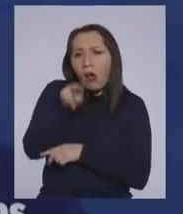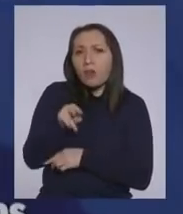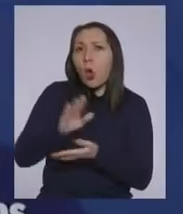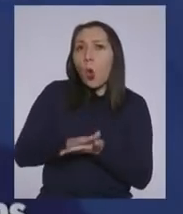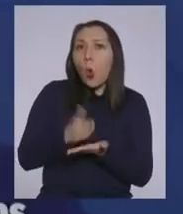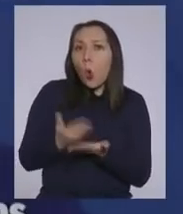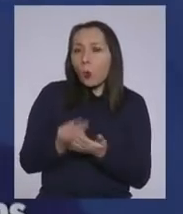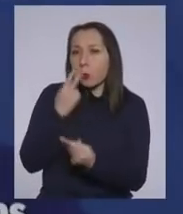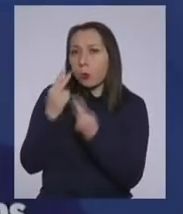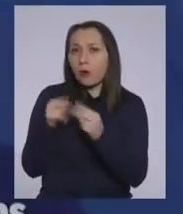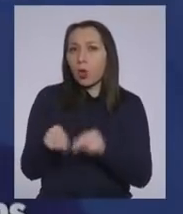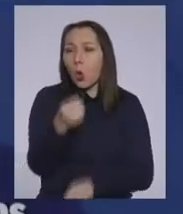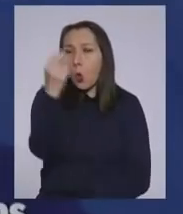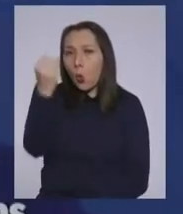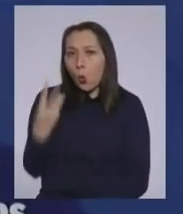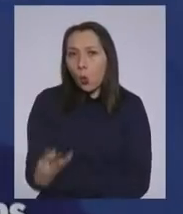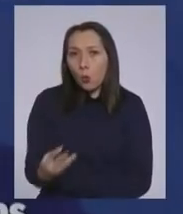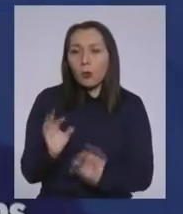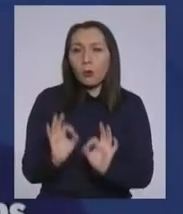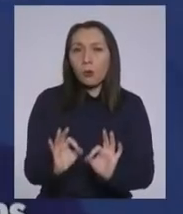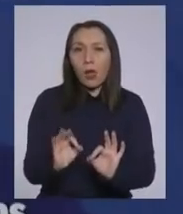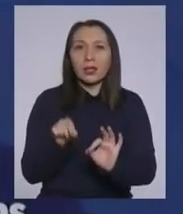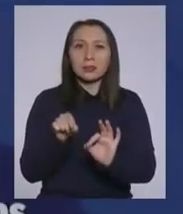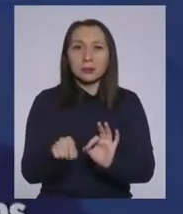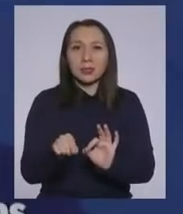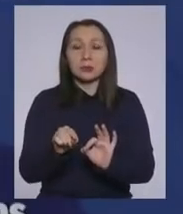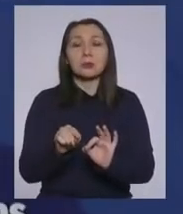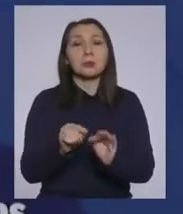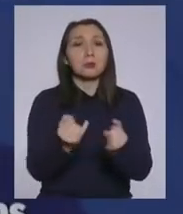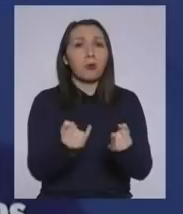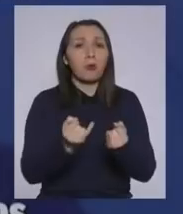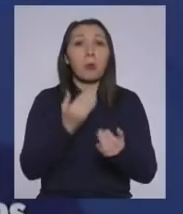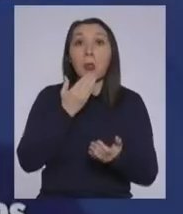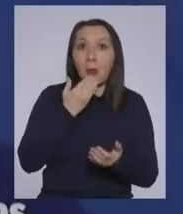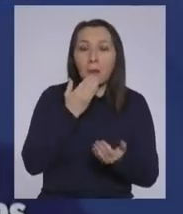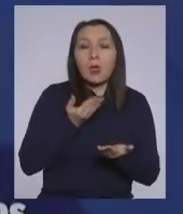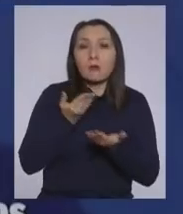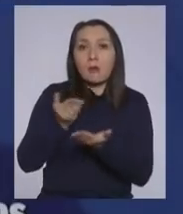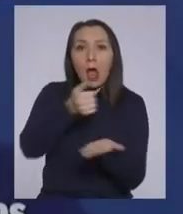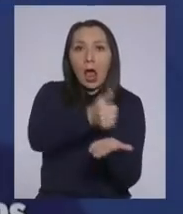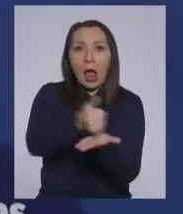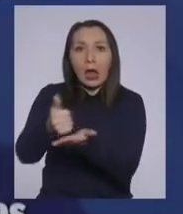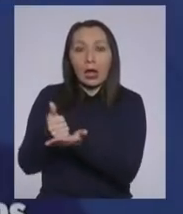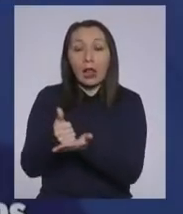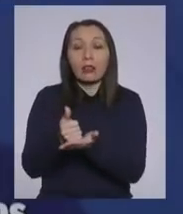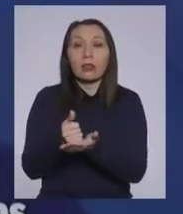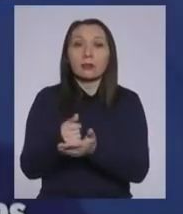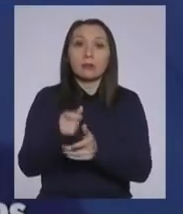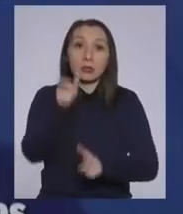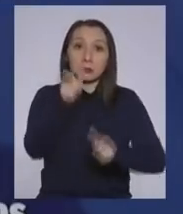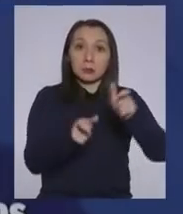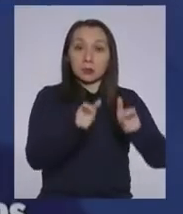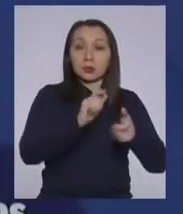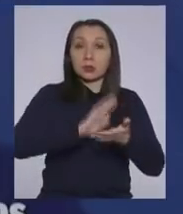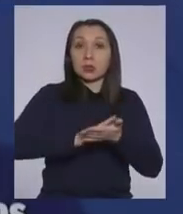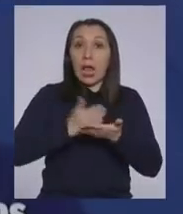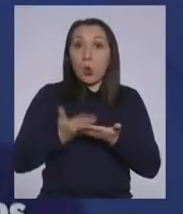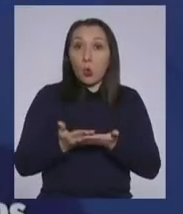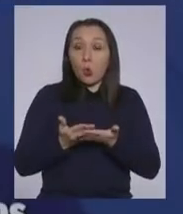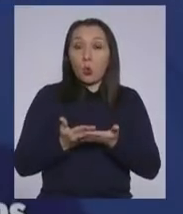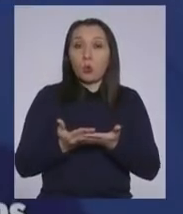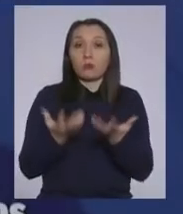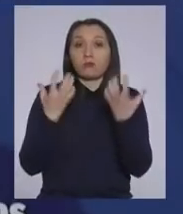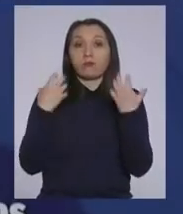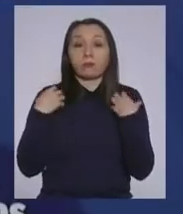visualizar estos números, especialmente al alcance de los alcaldes. Los agentes sanitarios tendrán